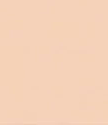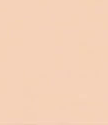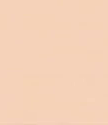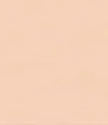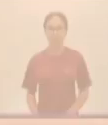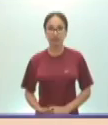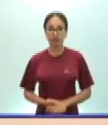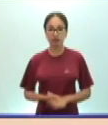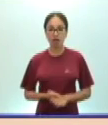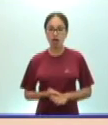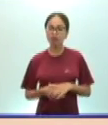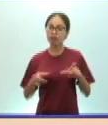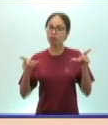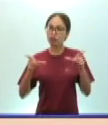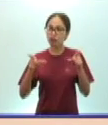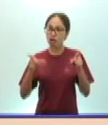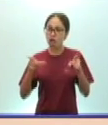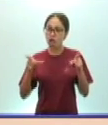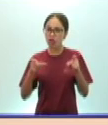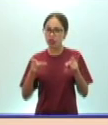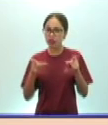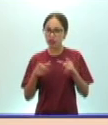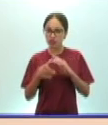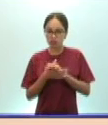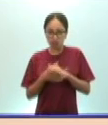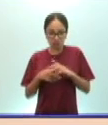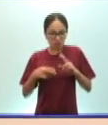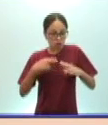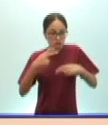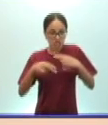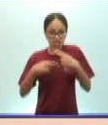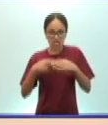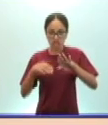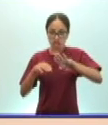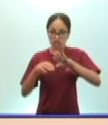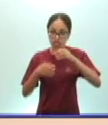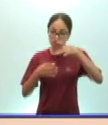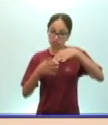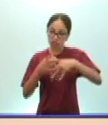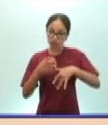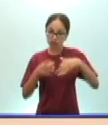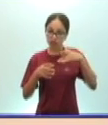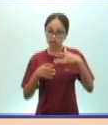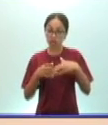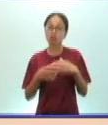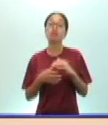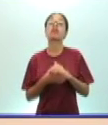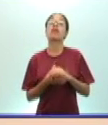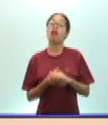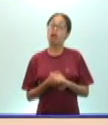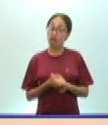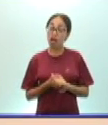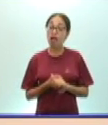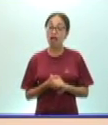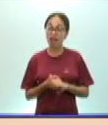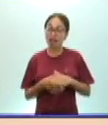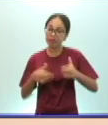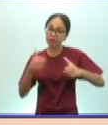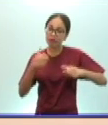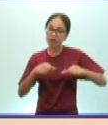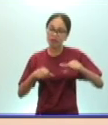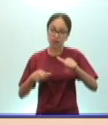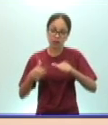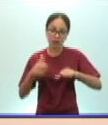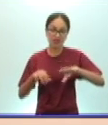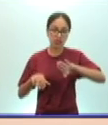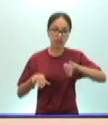En resumen, ¿para qué se realiza la filtración? Bueno, la filtración se realiza para separar el componente líquido de una